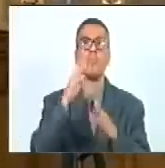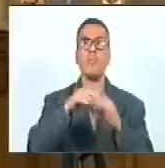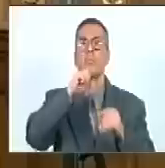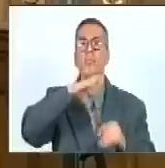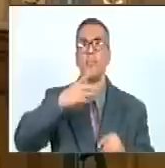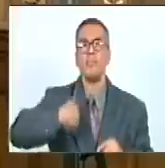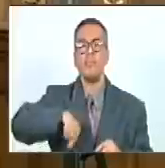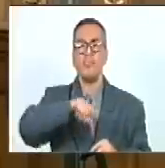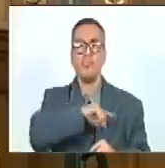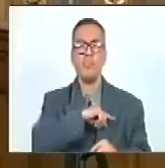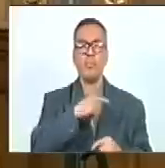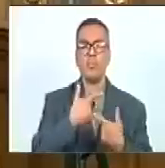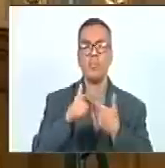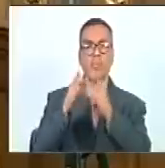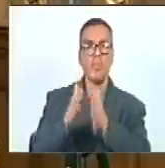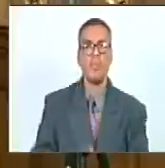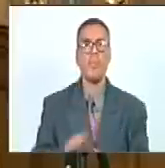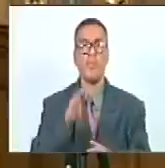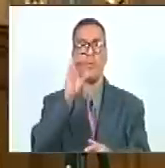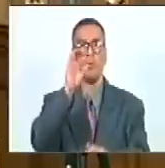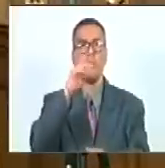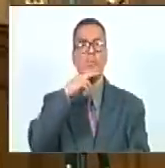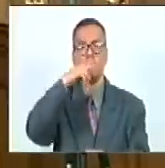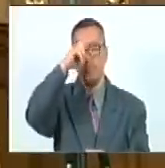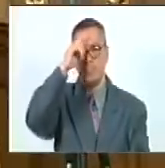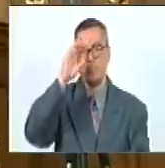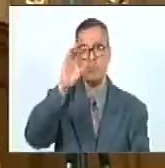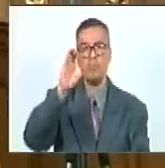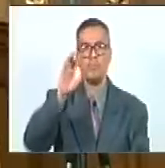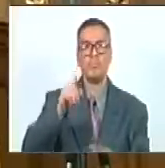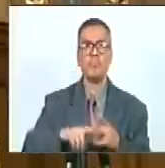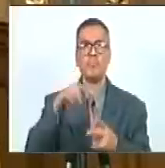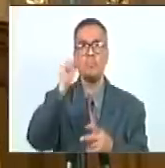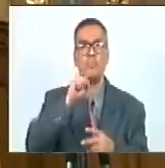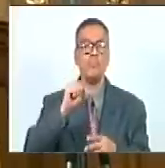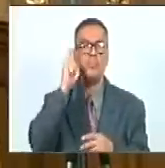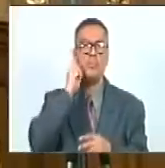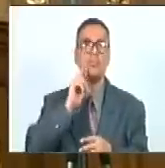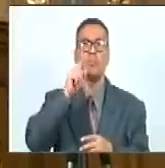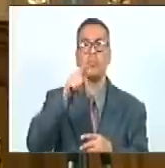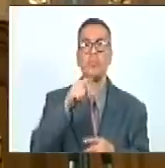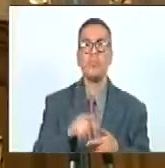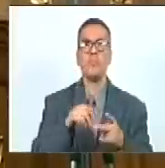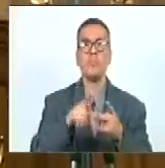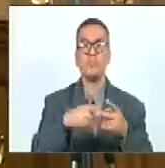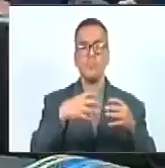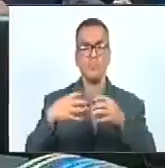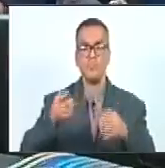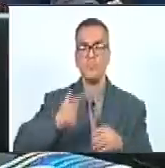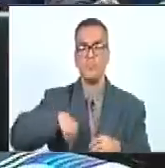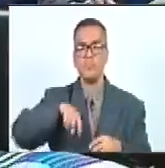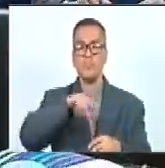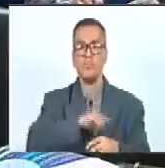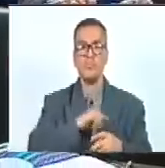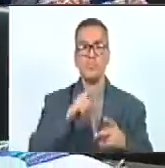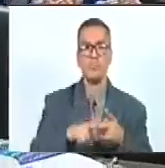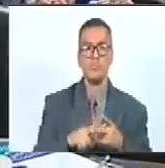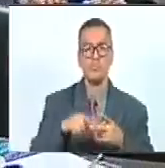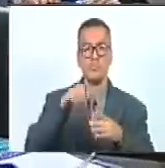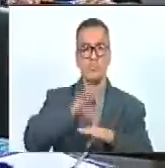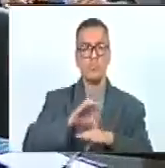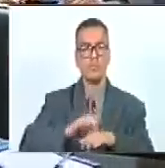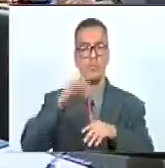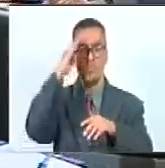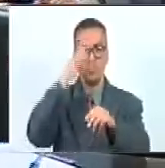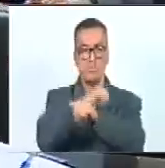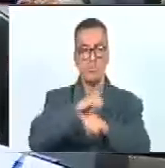histórico de nuestro libertador y padre de la patria, Simón Bolívar. Resume las luchas de nuestro procerato civil y